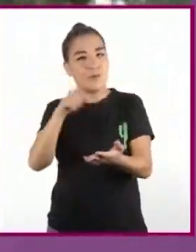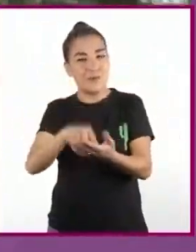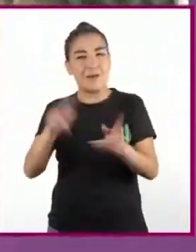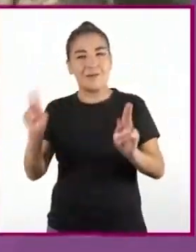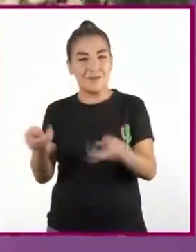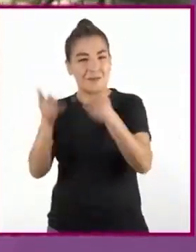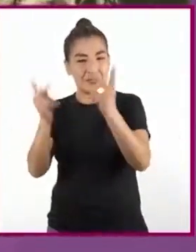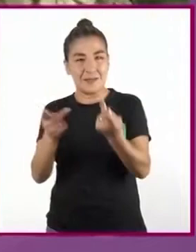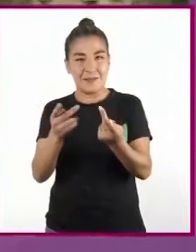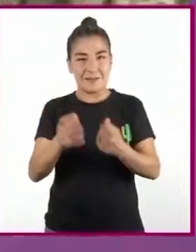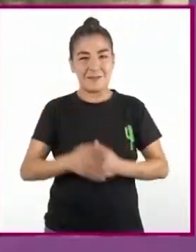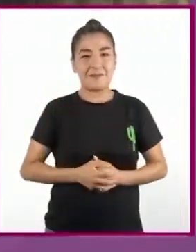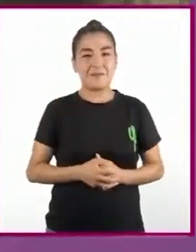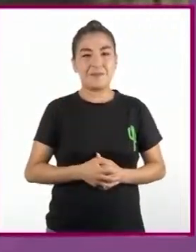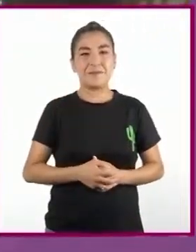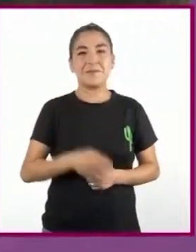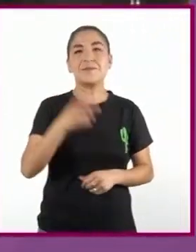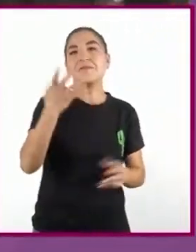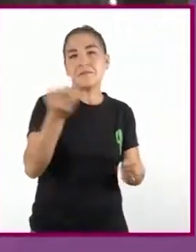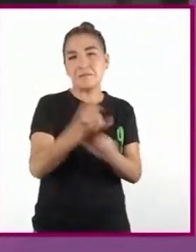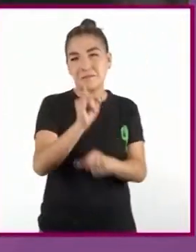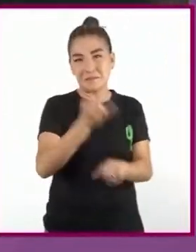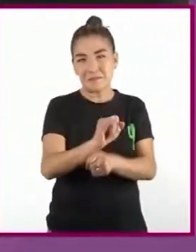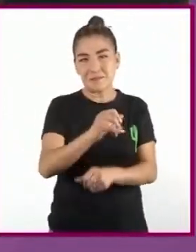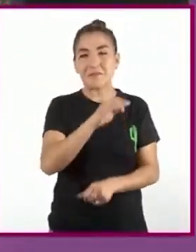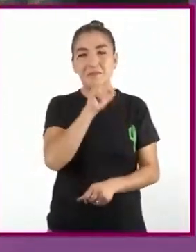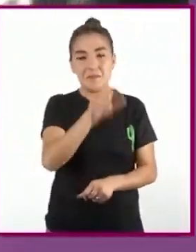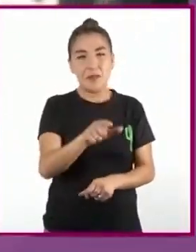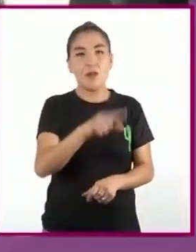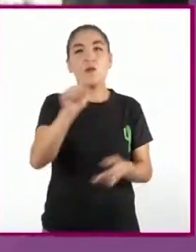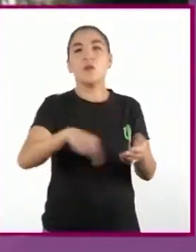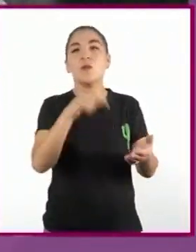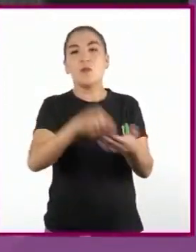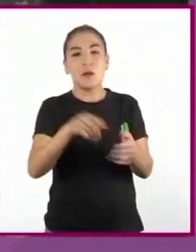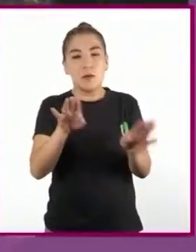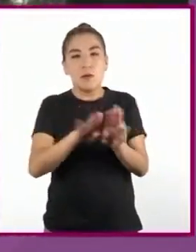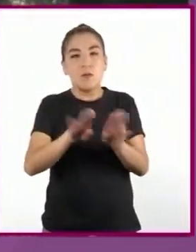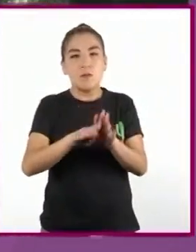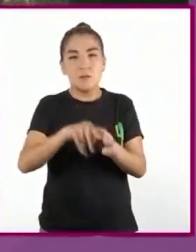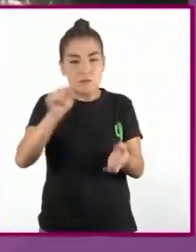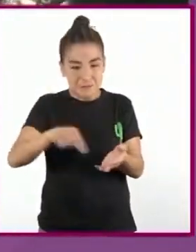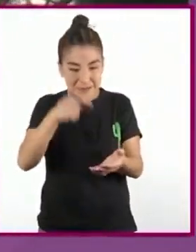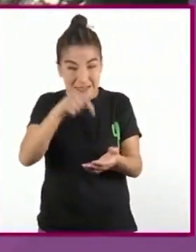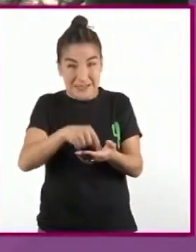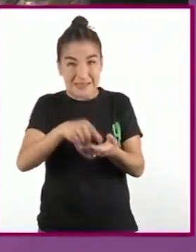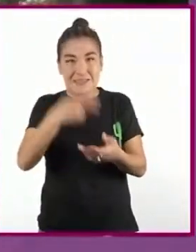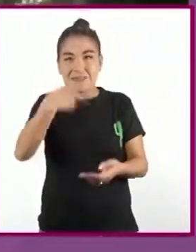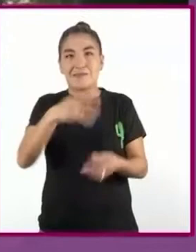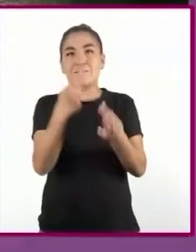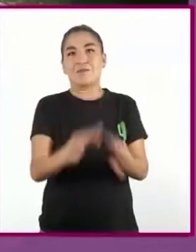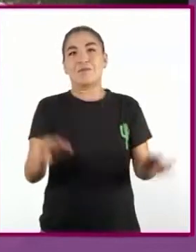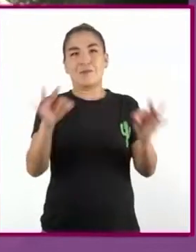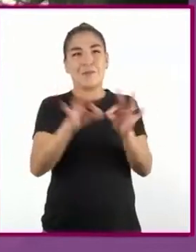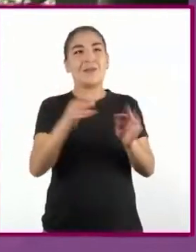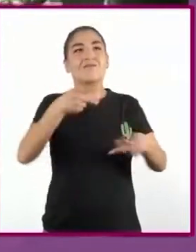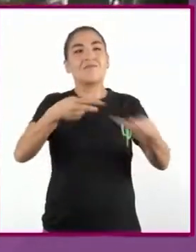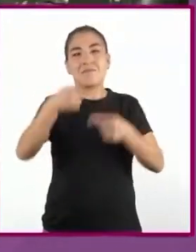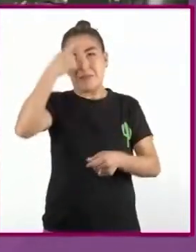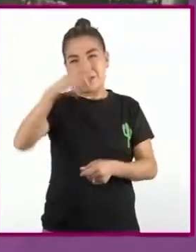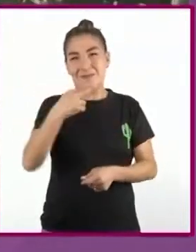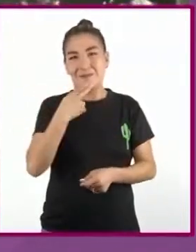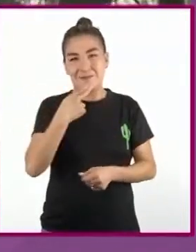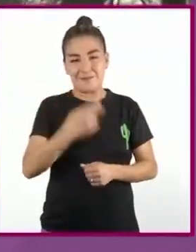lado hacen los artefactos o los instrumentos. Aquí nada más sacan las lascas y los núcleos y los procesan allá. Aquí